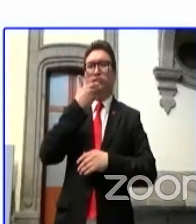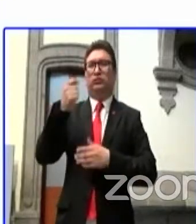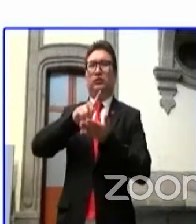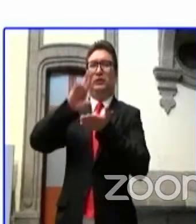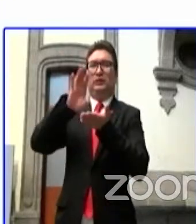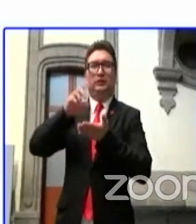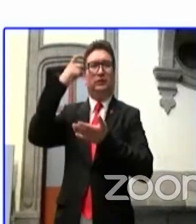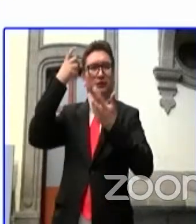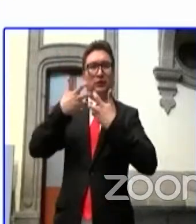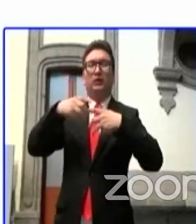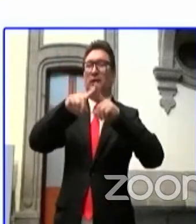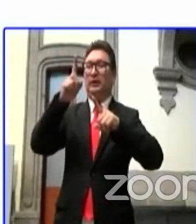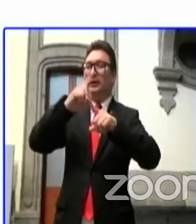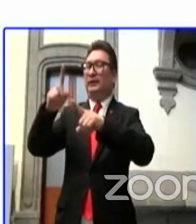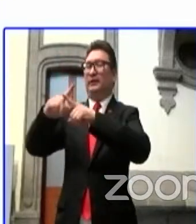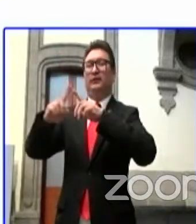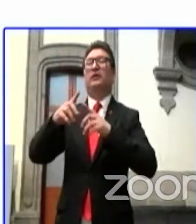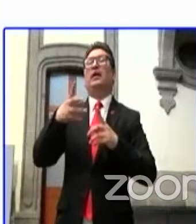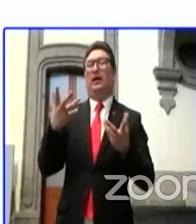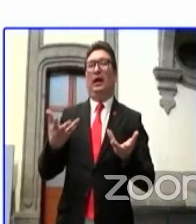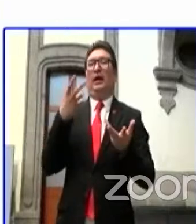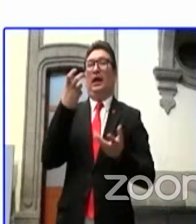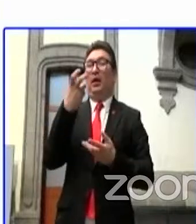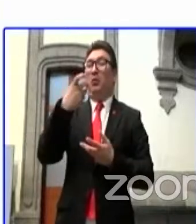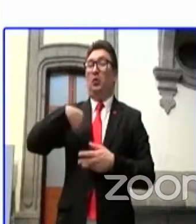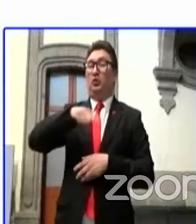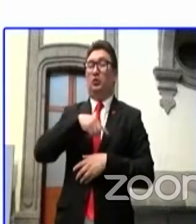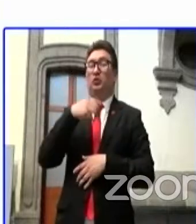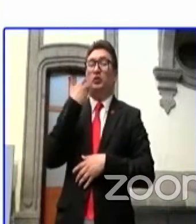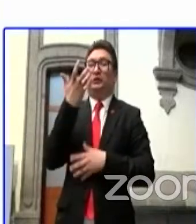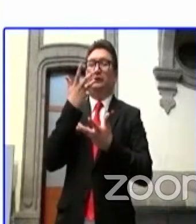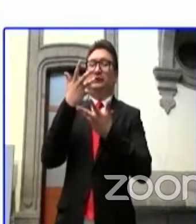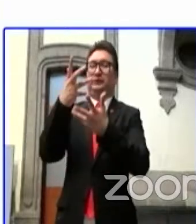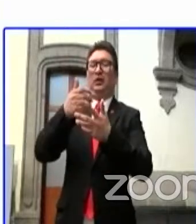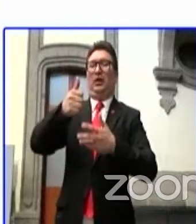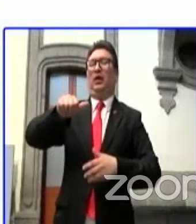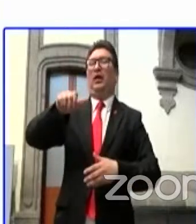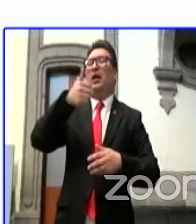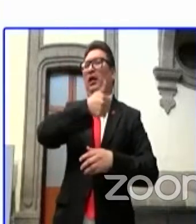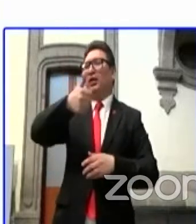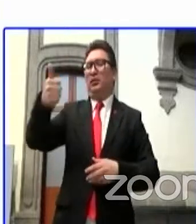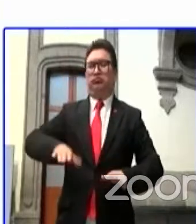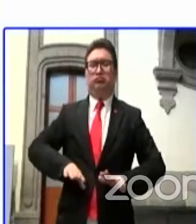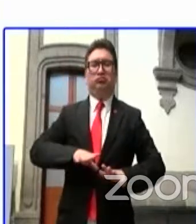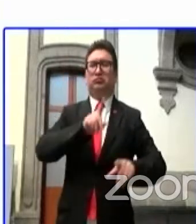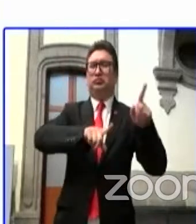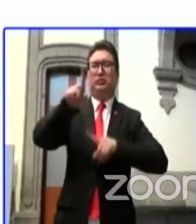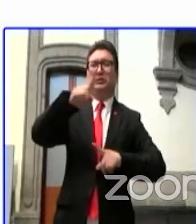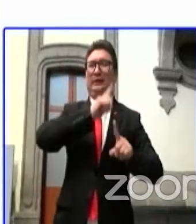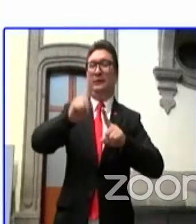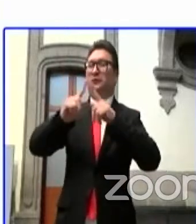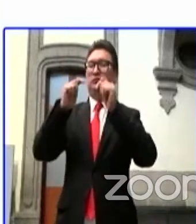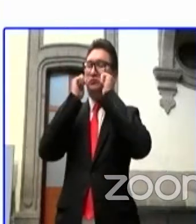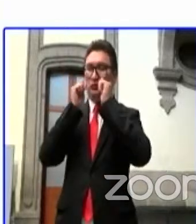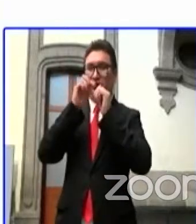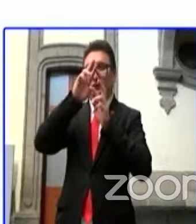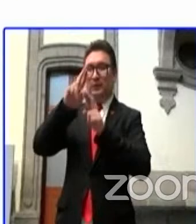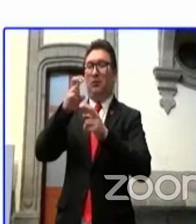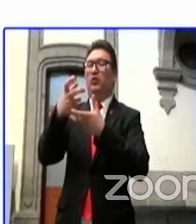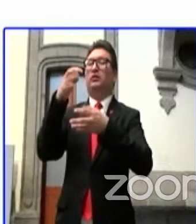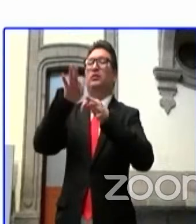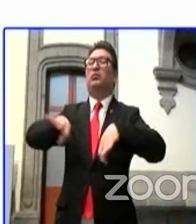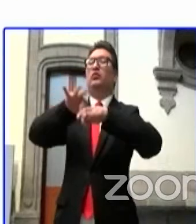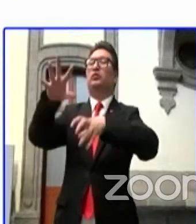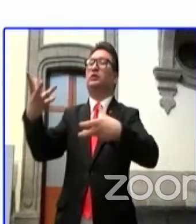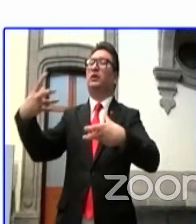neurológica, la neurodiversidad y debemos de abrazar la diversidad en todos sus frentes. Y debemos de democratizar la inclusión. La inclusión no puede